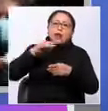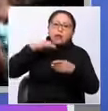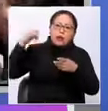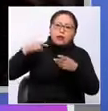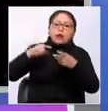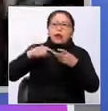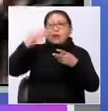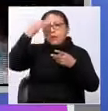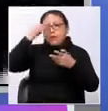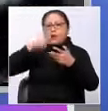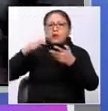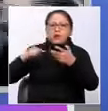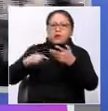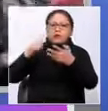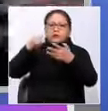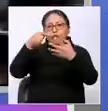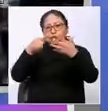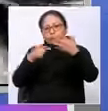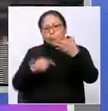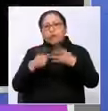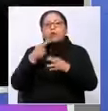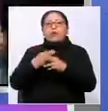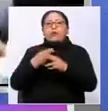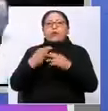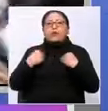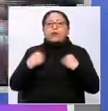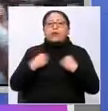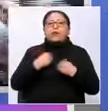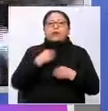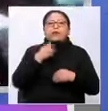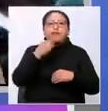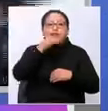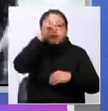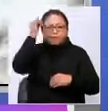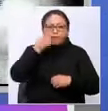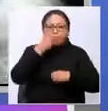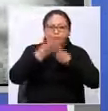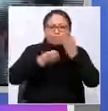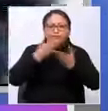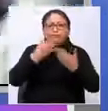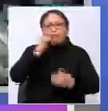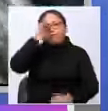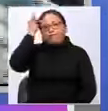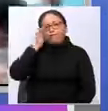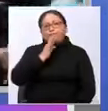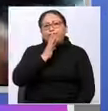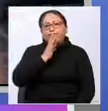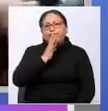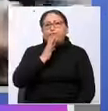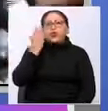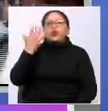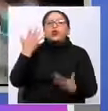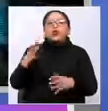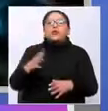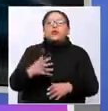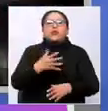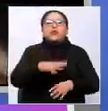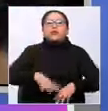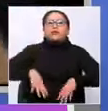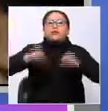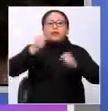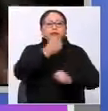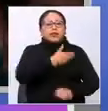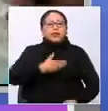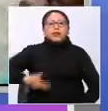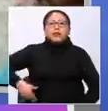haber permitido que la entonces ex senadora Adriana Salvatierra asuma la presidencia de la Asamblea